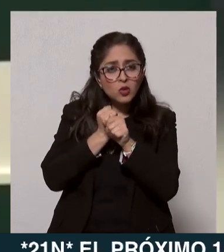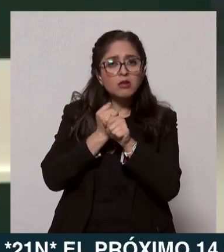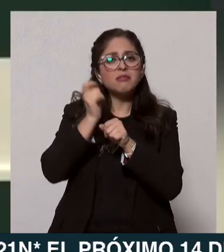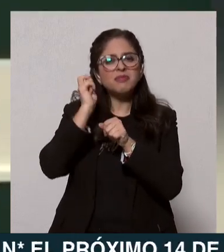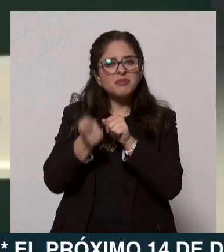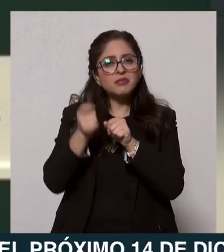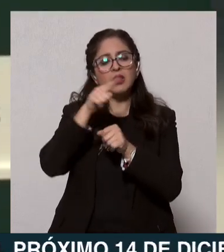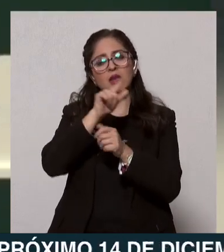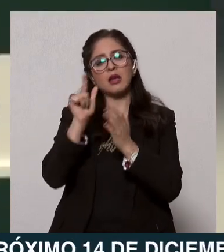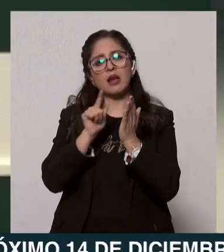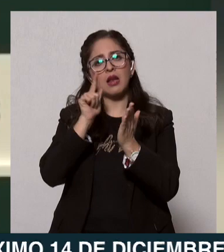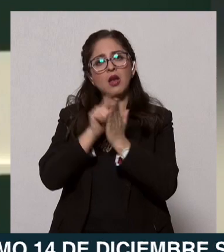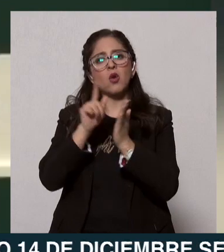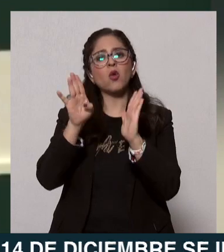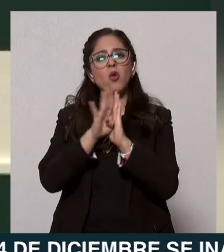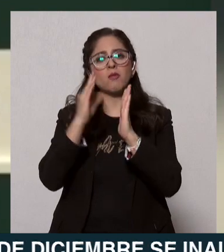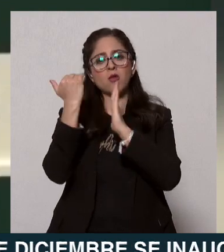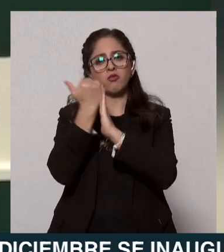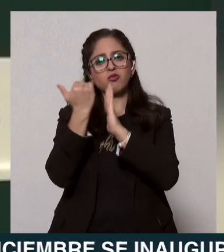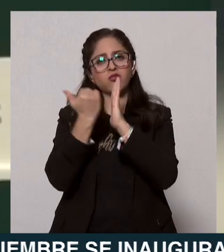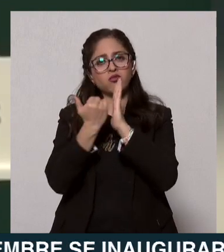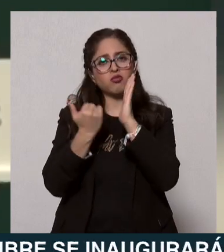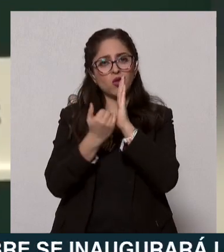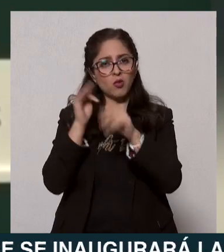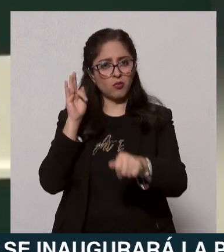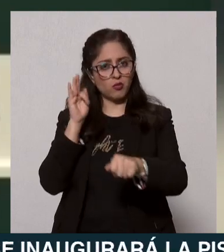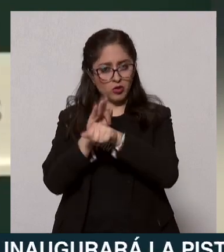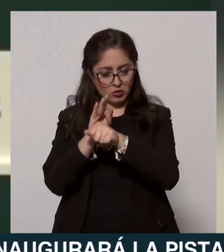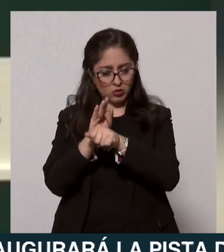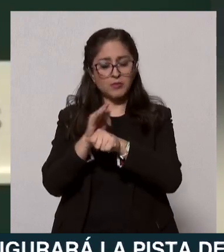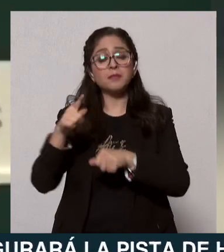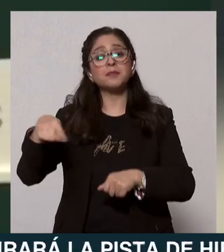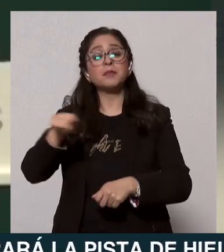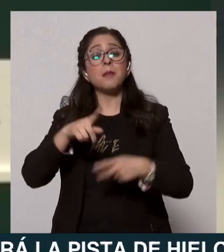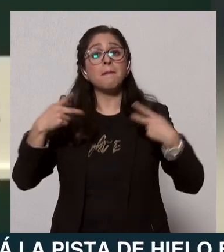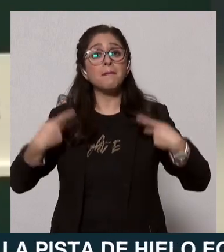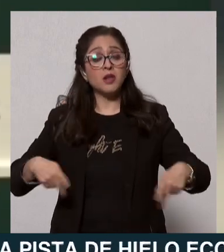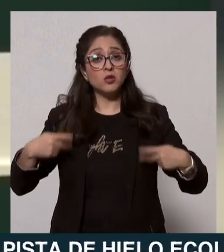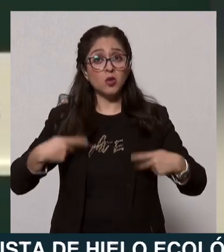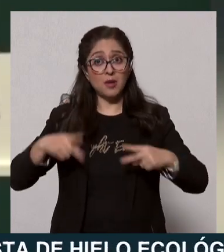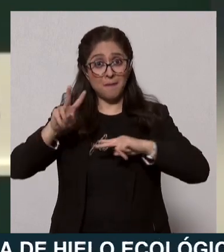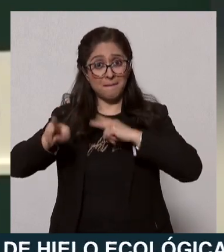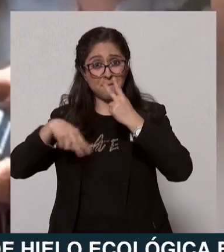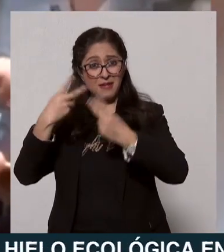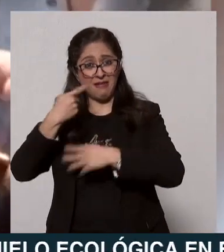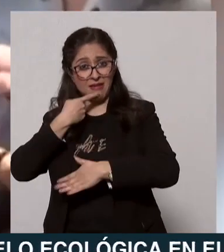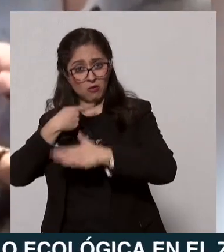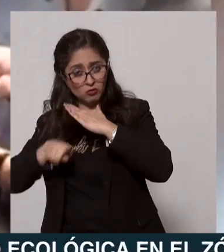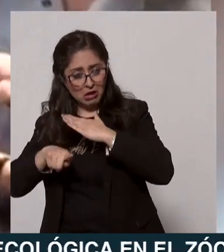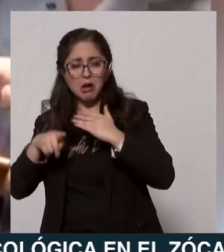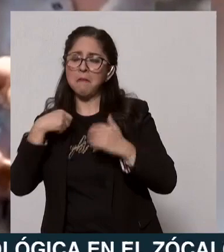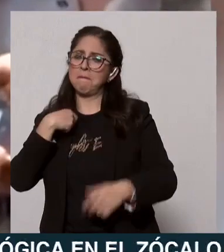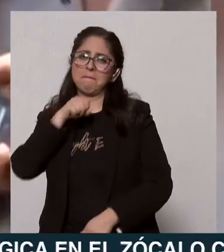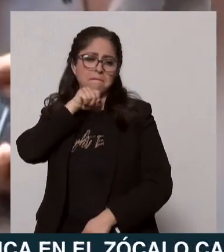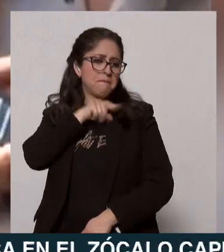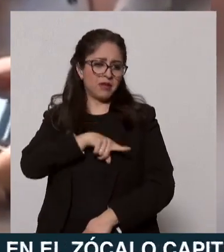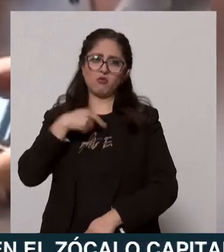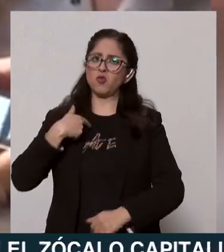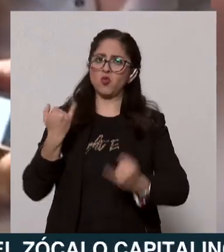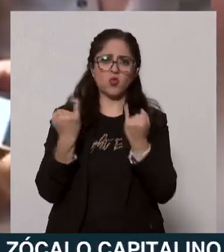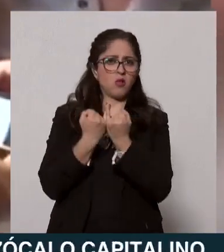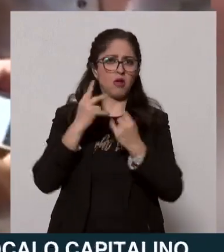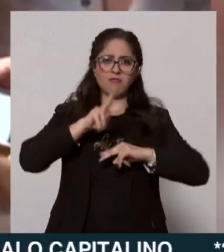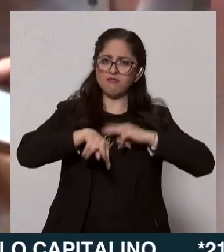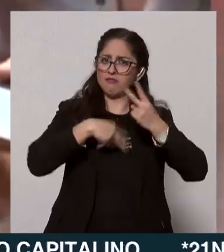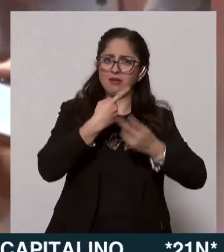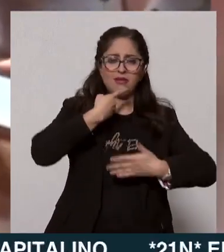las medidas de protección. Las víctimas cuando vamos a denunciar, me incluyo, soy una de ellas, tenemos que presentar